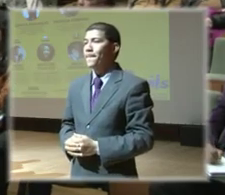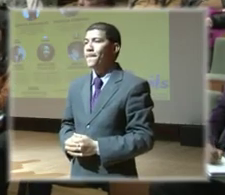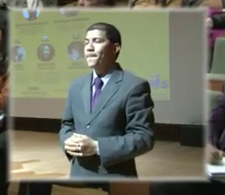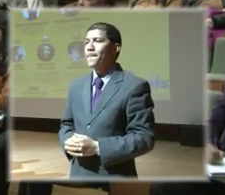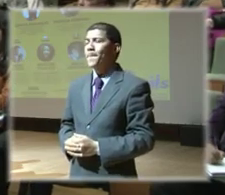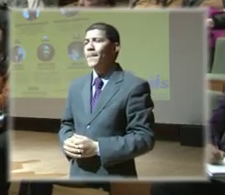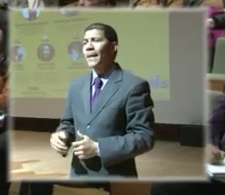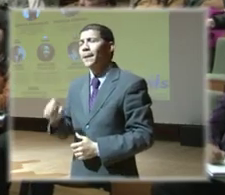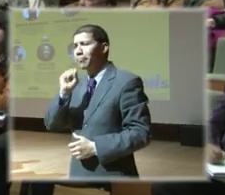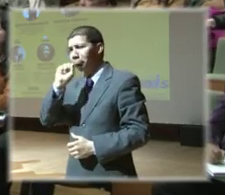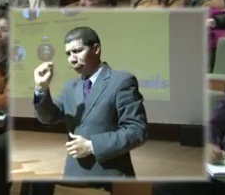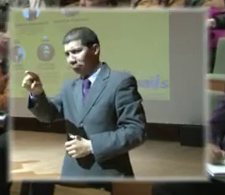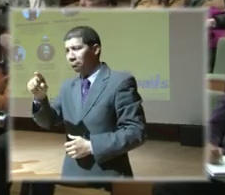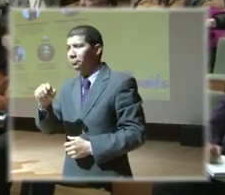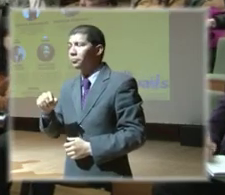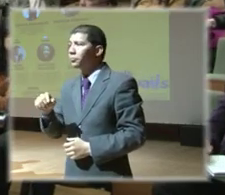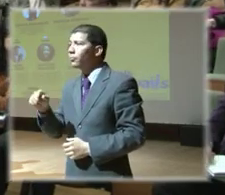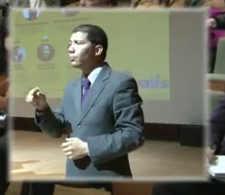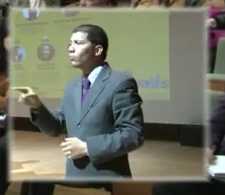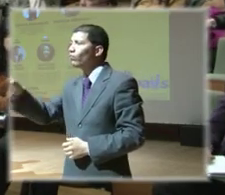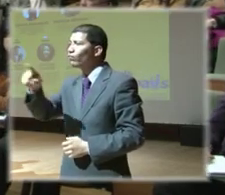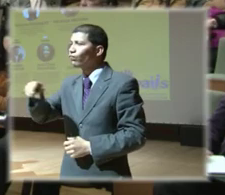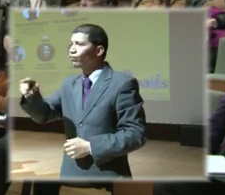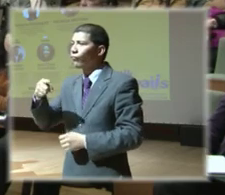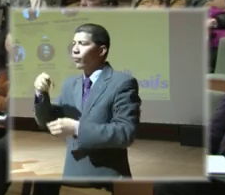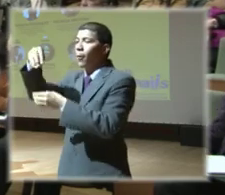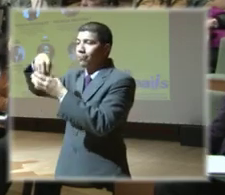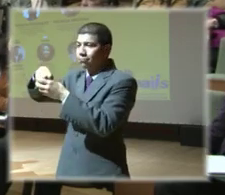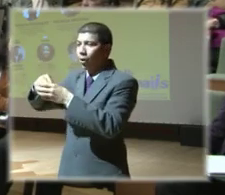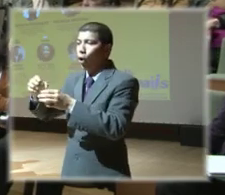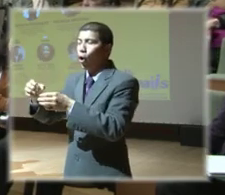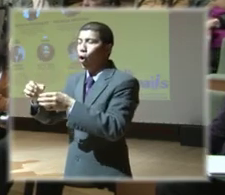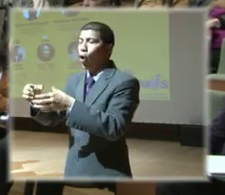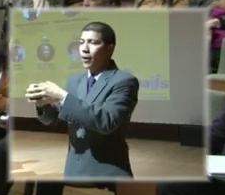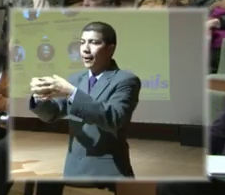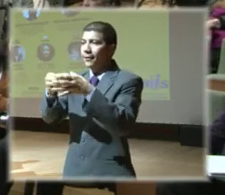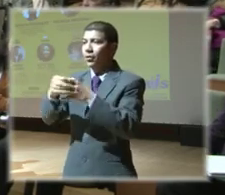Quisiera saber quiénes hacen parte de organizaciones de la sociedad civil.